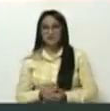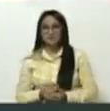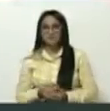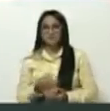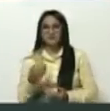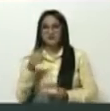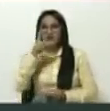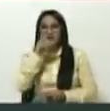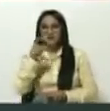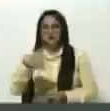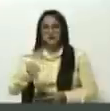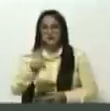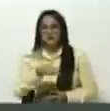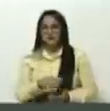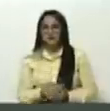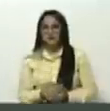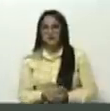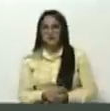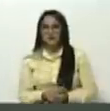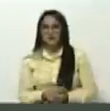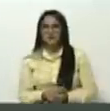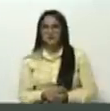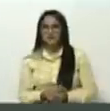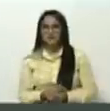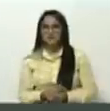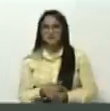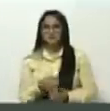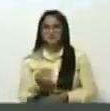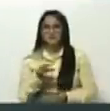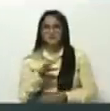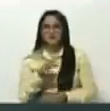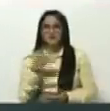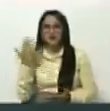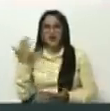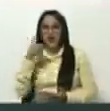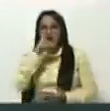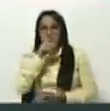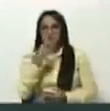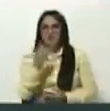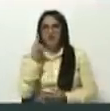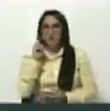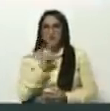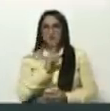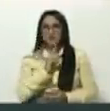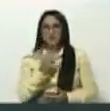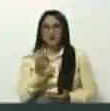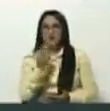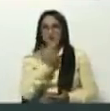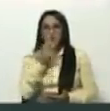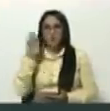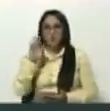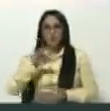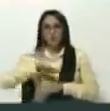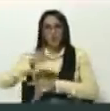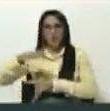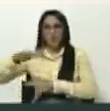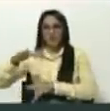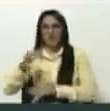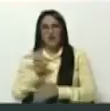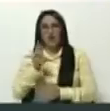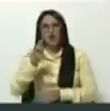tenía la edad de ustedes, 22 años tenía Bolívar, cuando juró en el Monte Sacro en